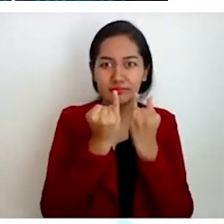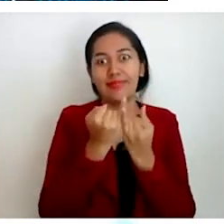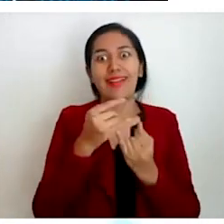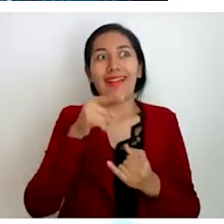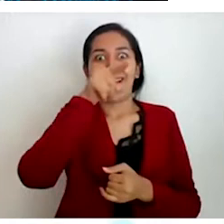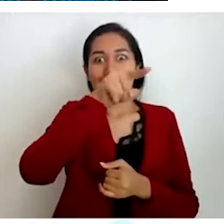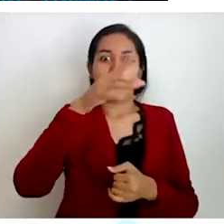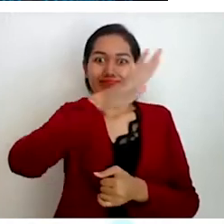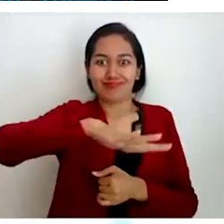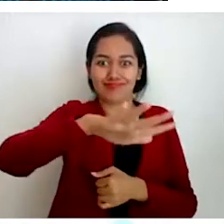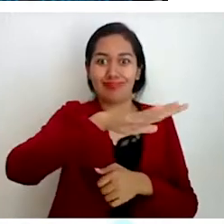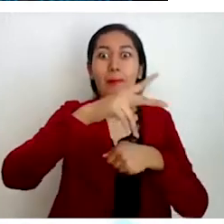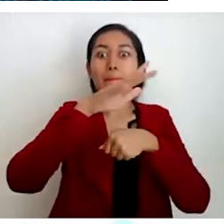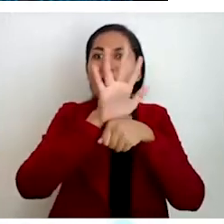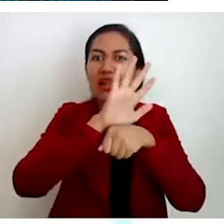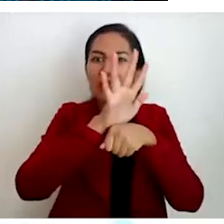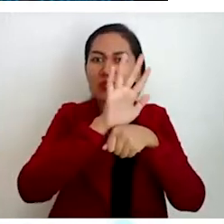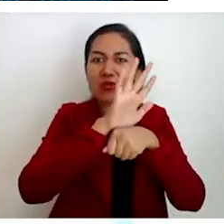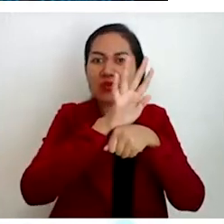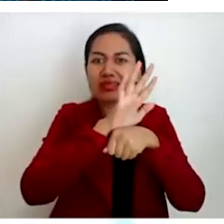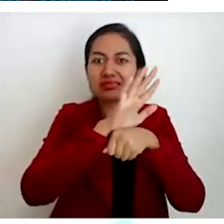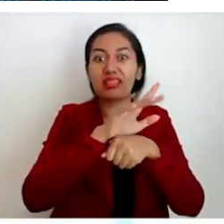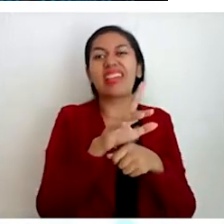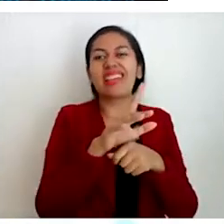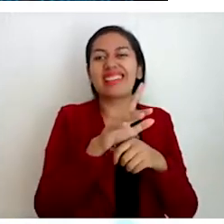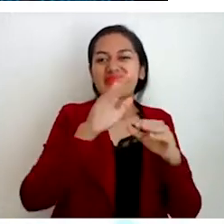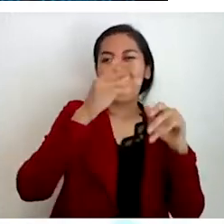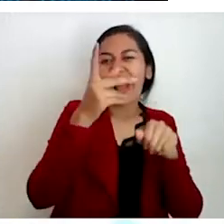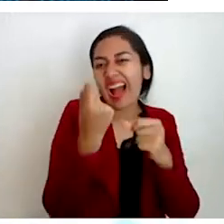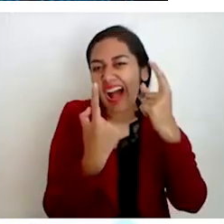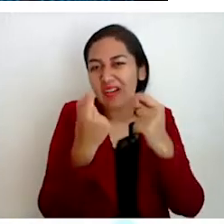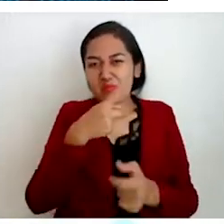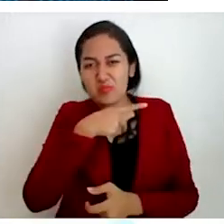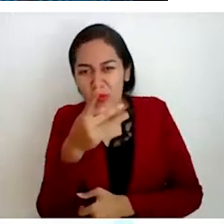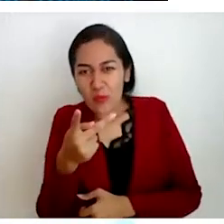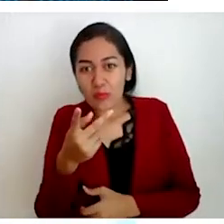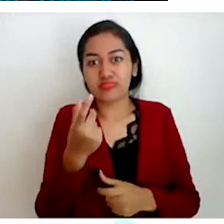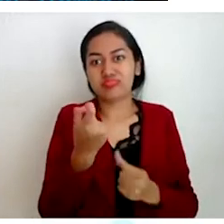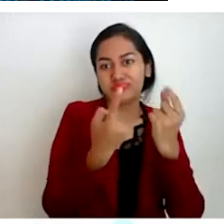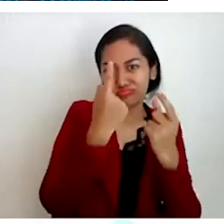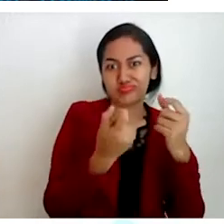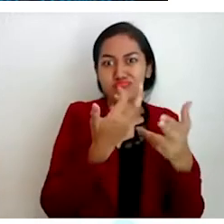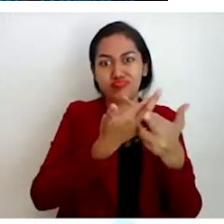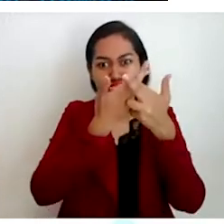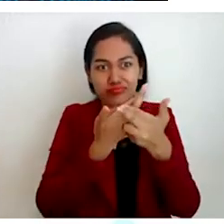se empalman y cómo esas fronteras provocan violencia. Sobre las representaciones de